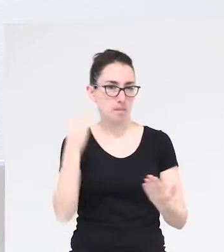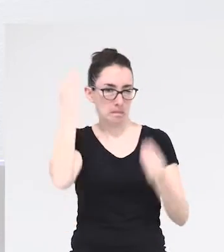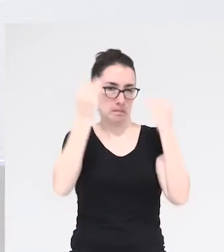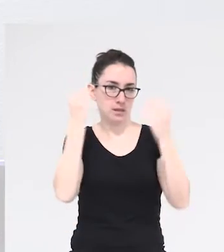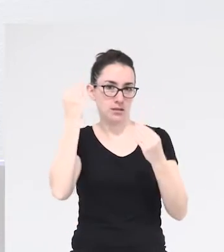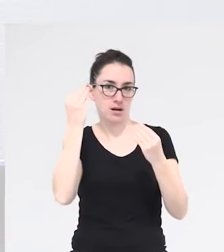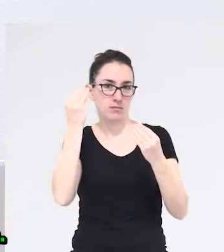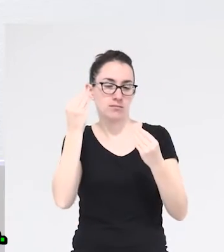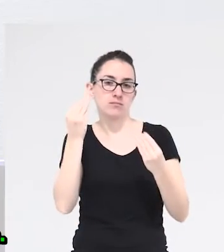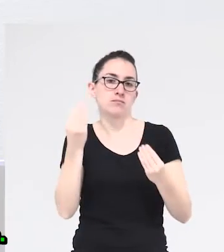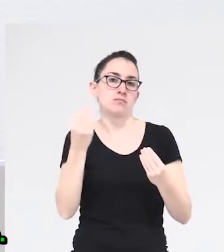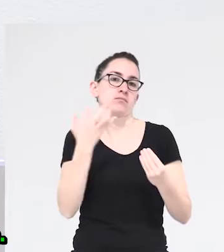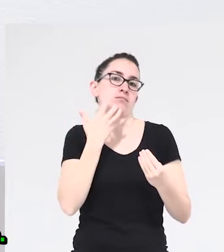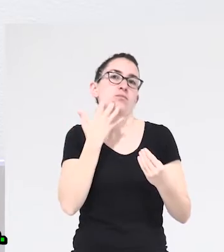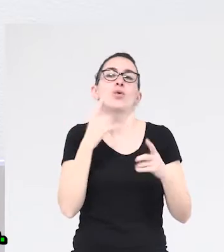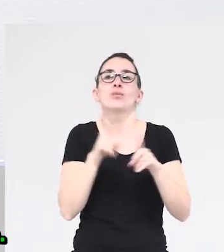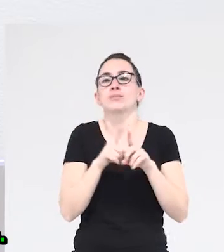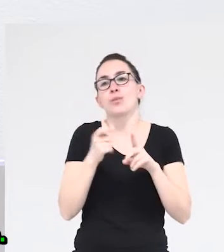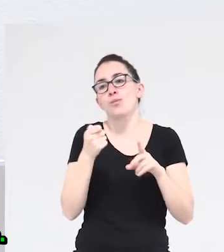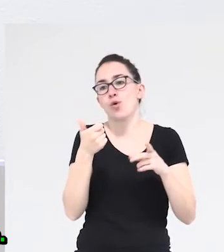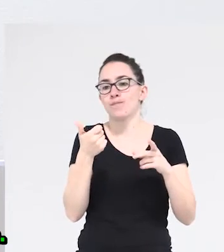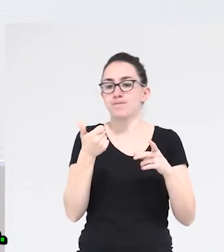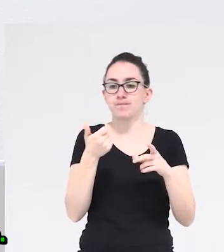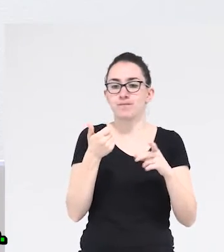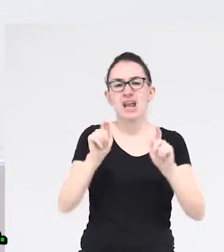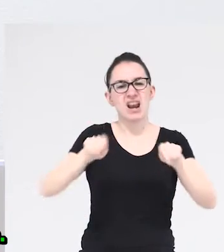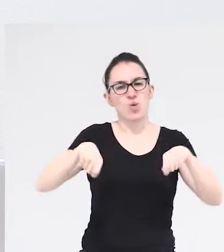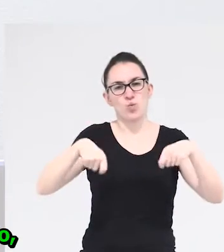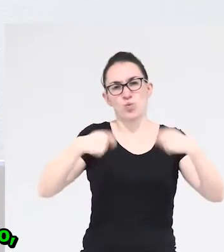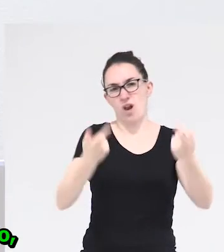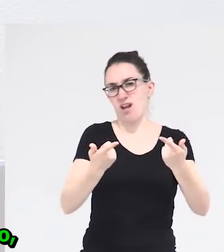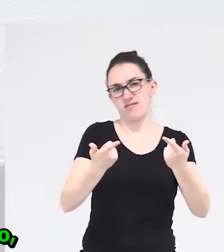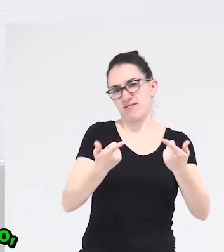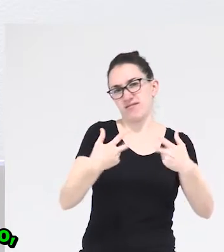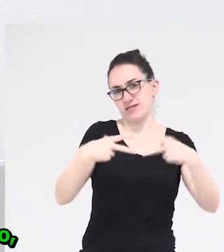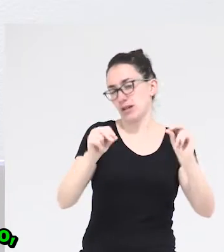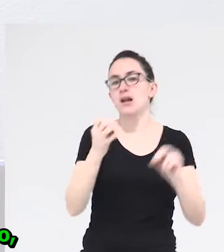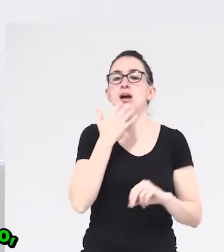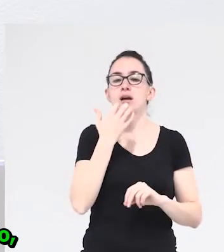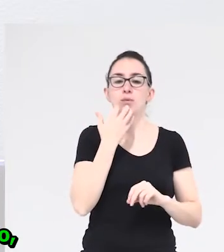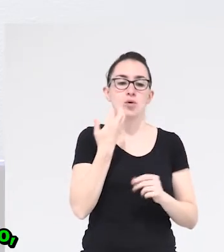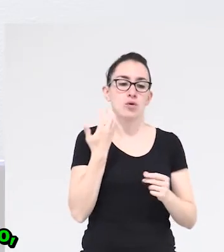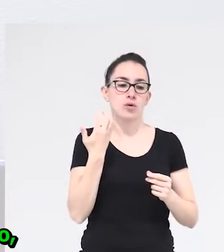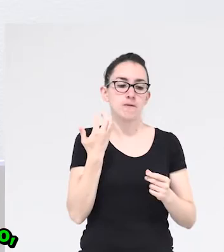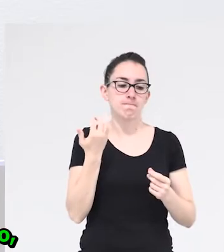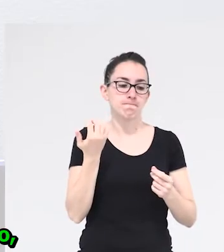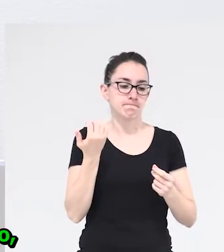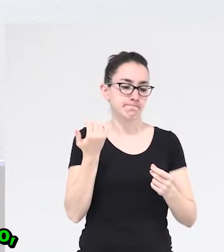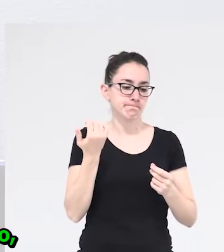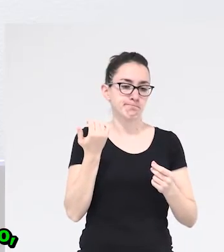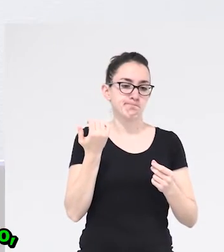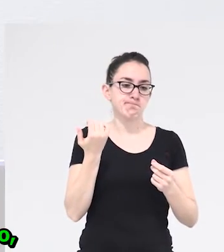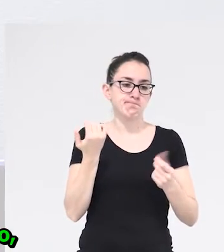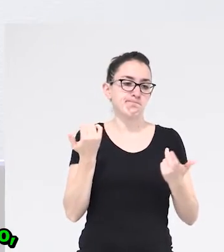Como por desnaturalizar, ¿no? Como por hacer también un ejercicio de desnaturalización. O sea, cuando hablamos de